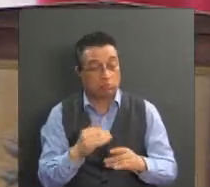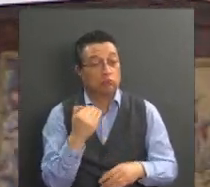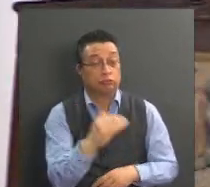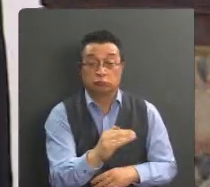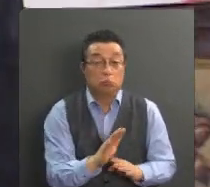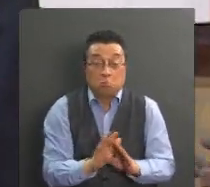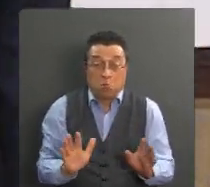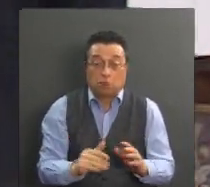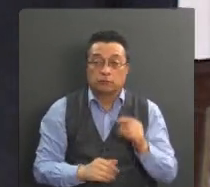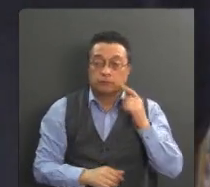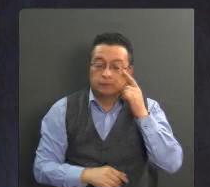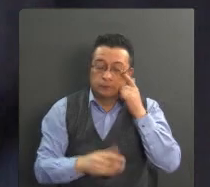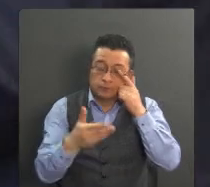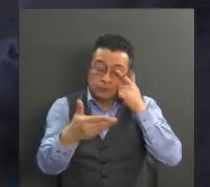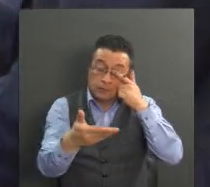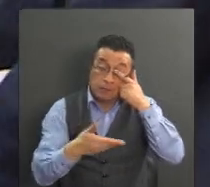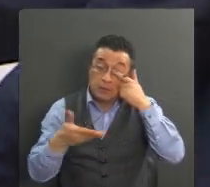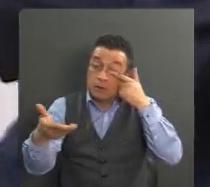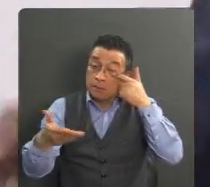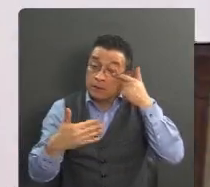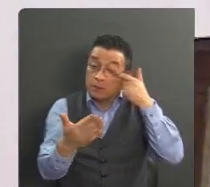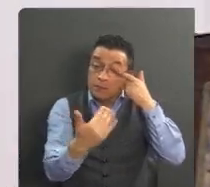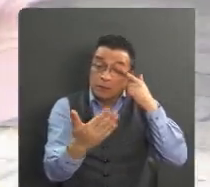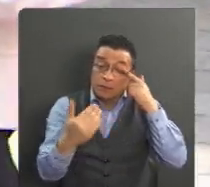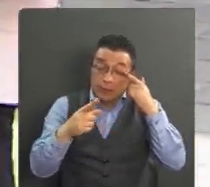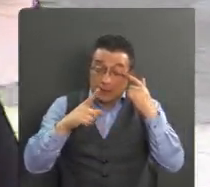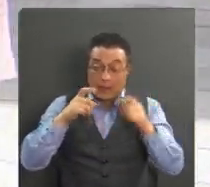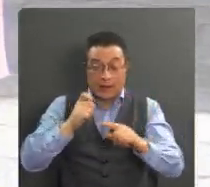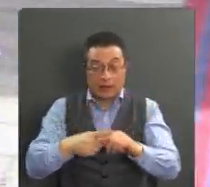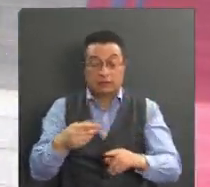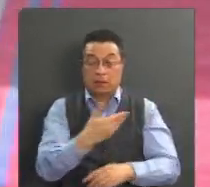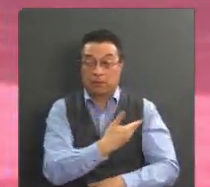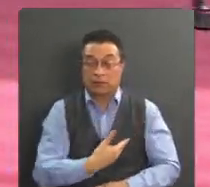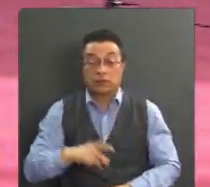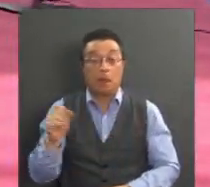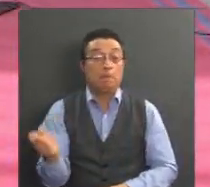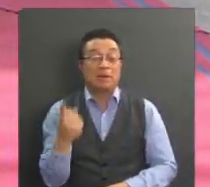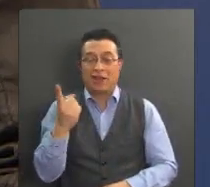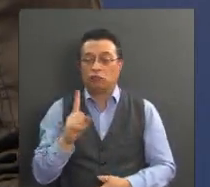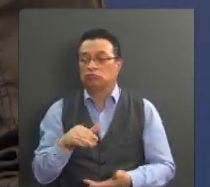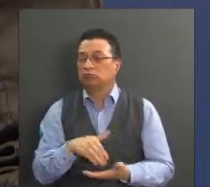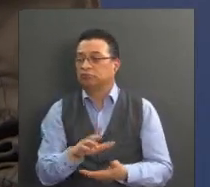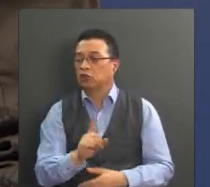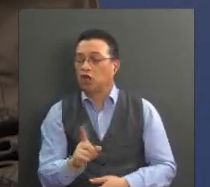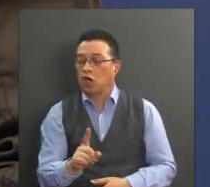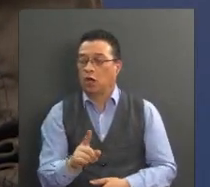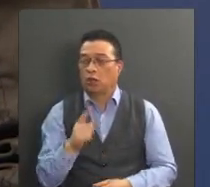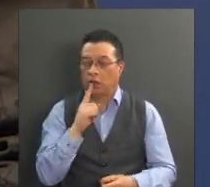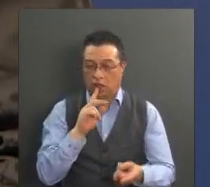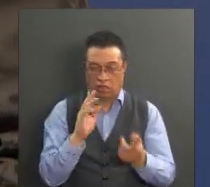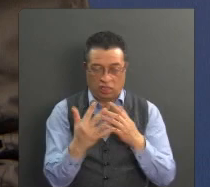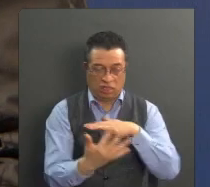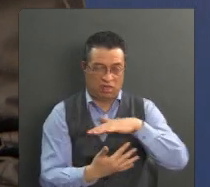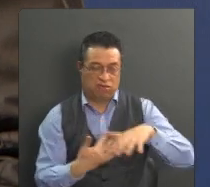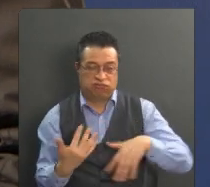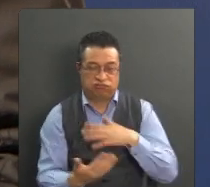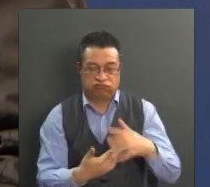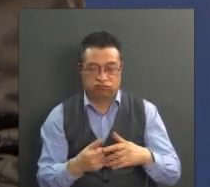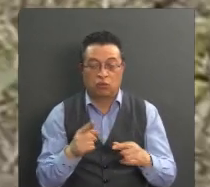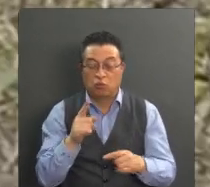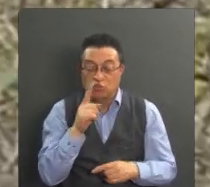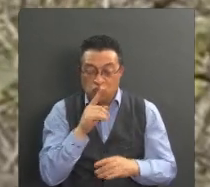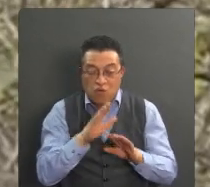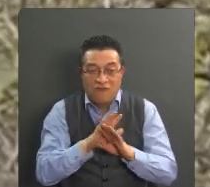regulares. Invitación a los exmandatarios que se extendió luego de ser excluidos inicialmente, una polémica que ha marcado la recta final de la